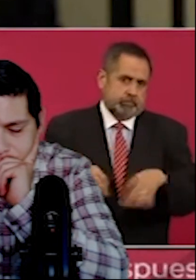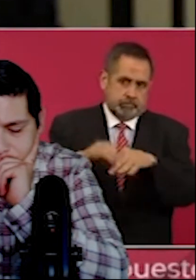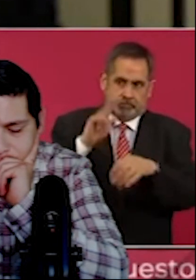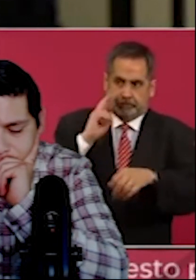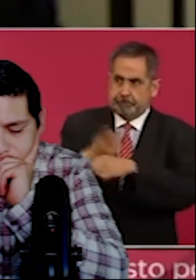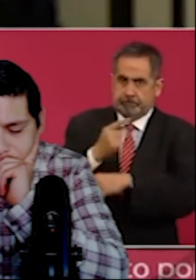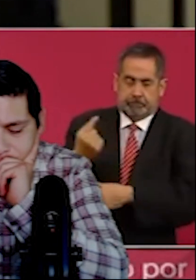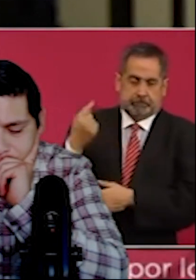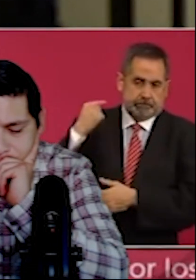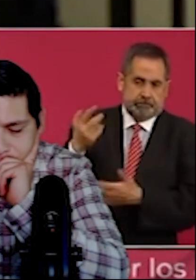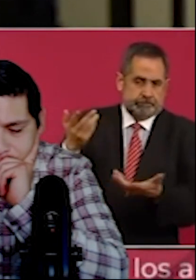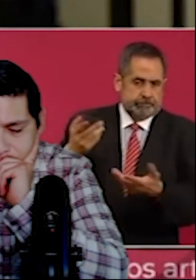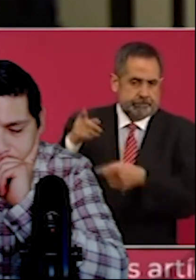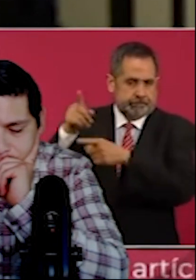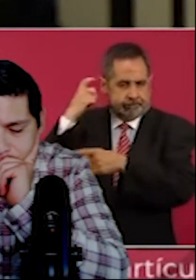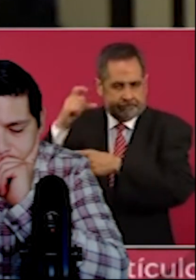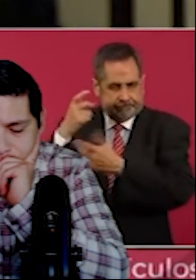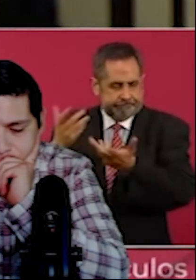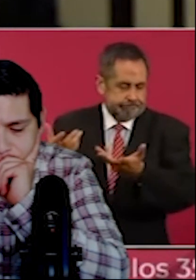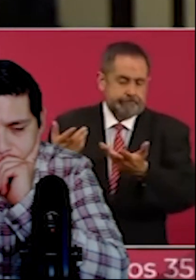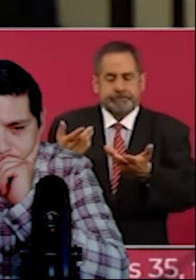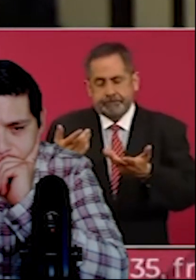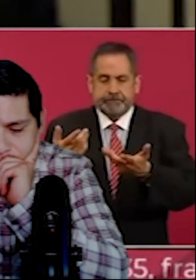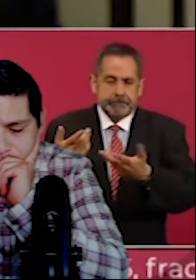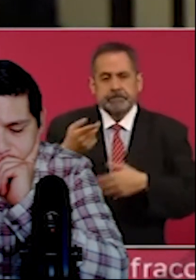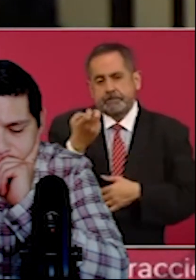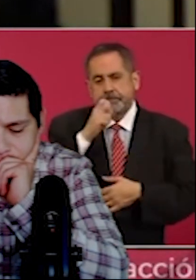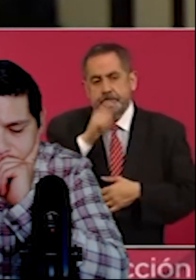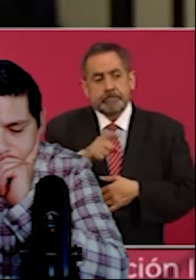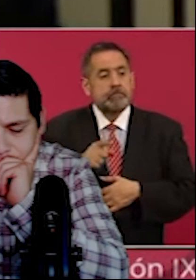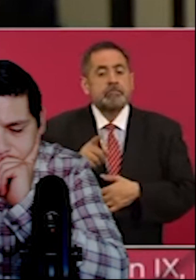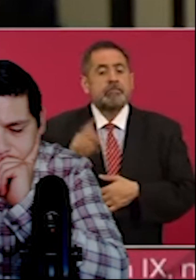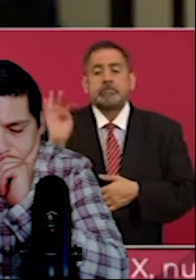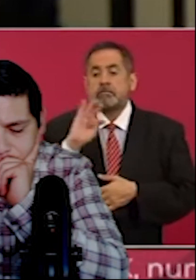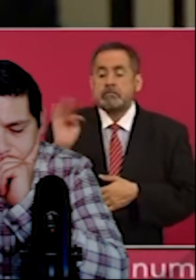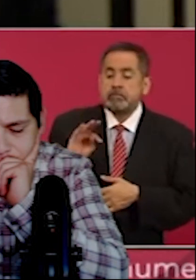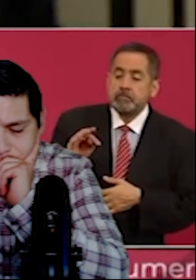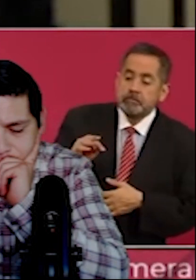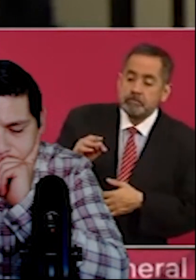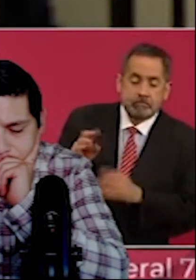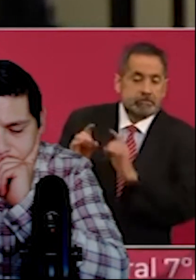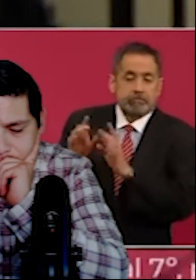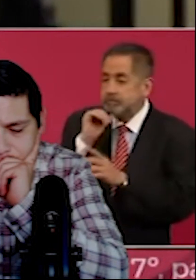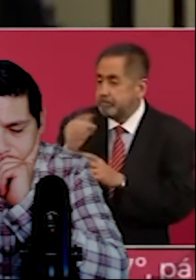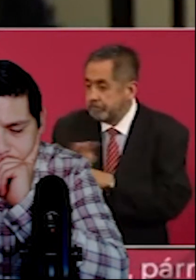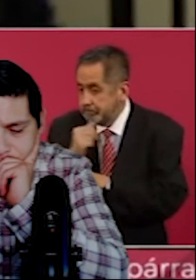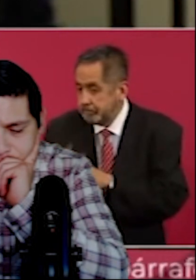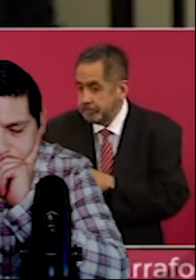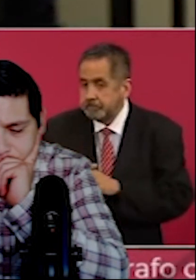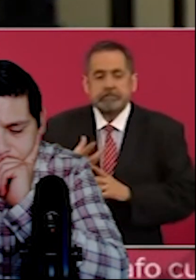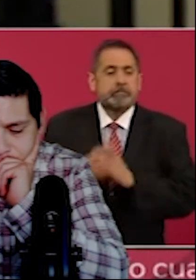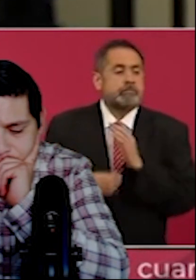sucedió en este Estadio Corregidora, y en ese sentido pues si no hubiera pasado esta desgracia, estas